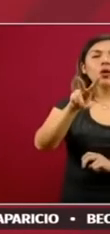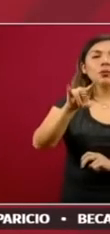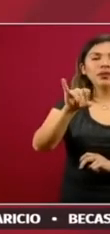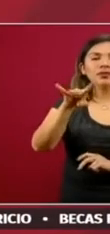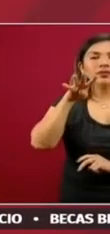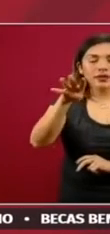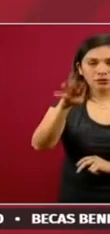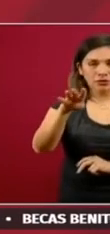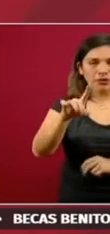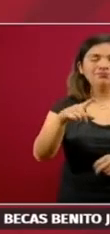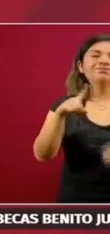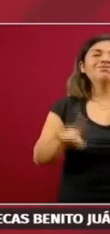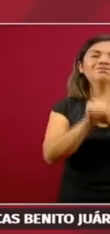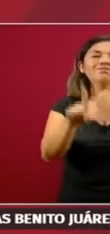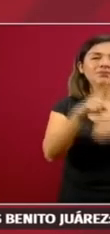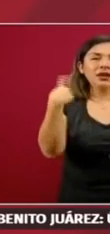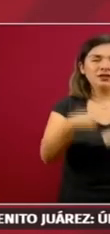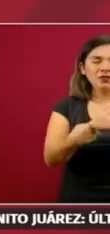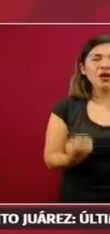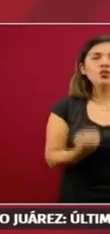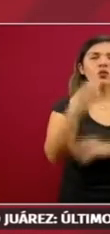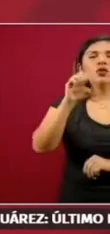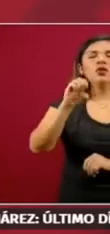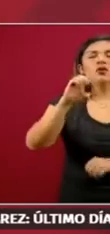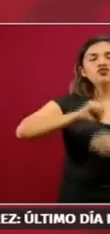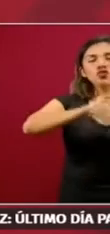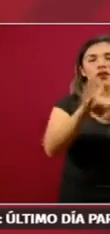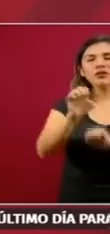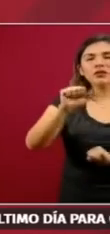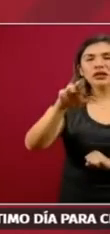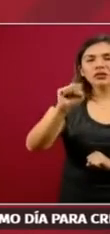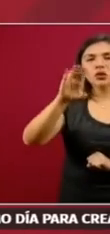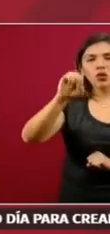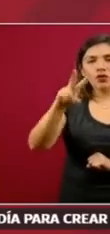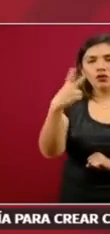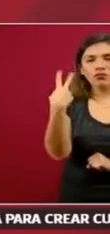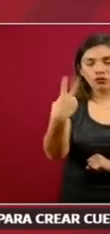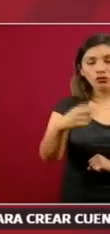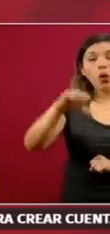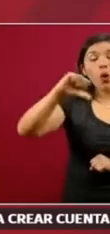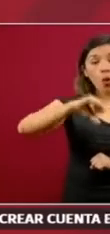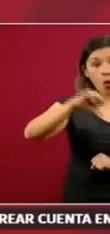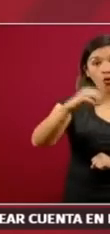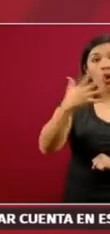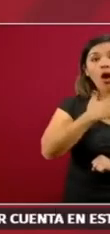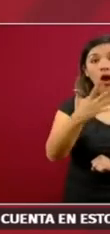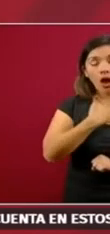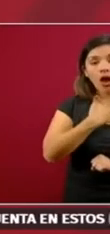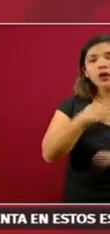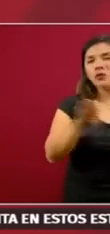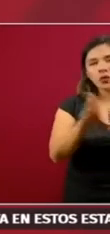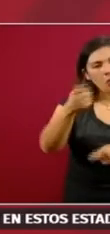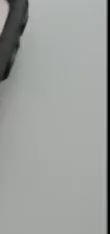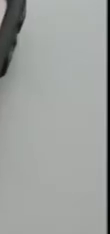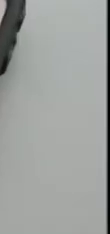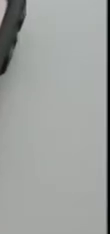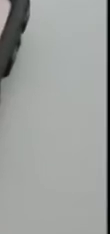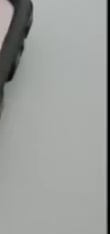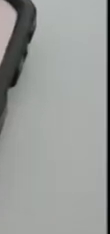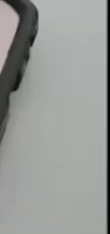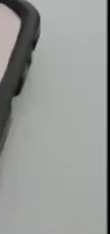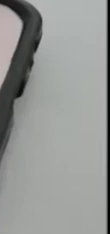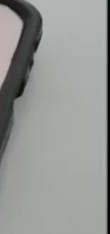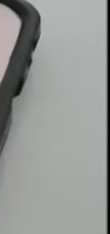López-Gatell Ramírez. Esto se vio en la más reciente encuesta del Gabinete de Comunicación Estrategia, publicada este lunes,